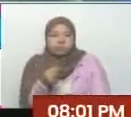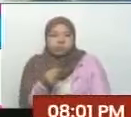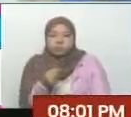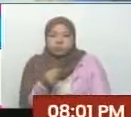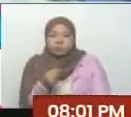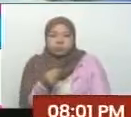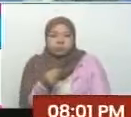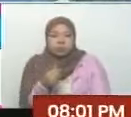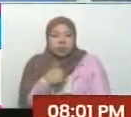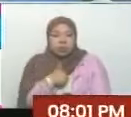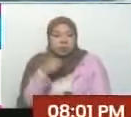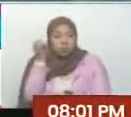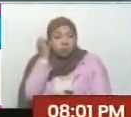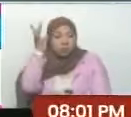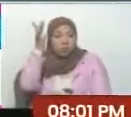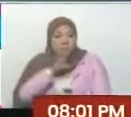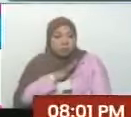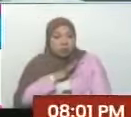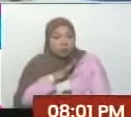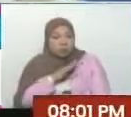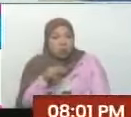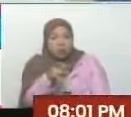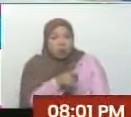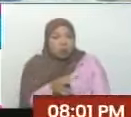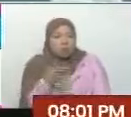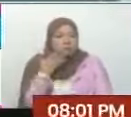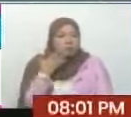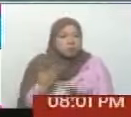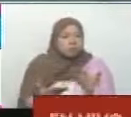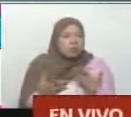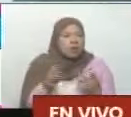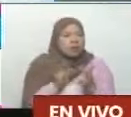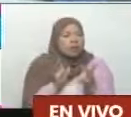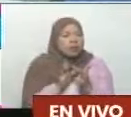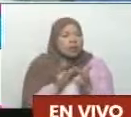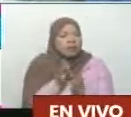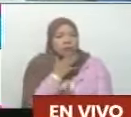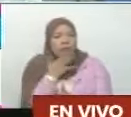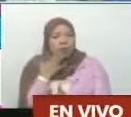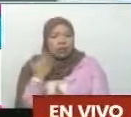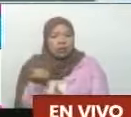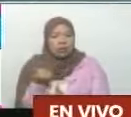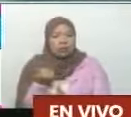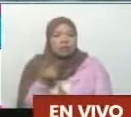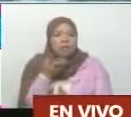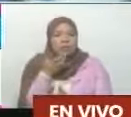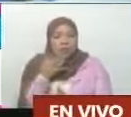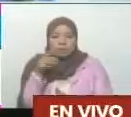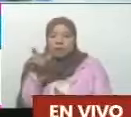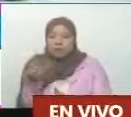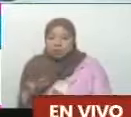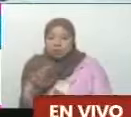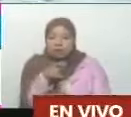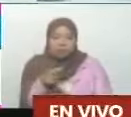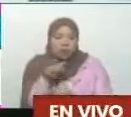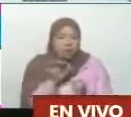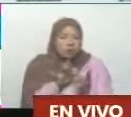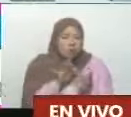Eso lo inventé yo, buscando romper la burocracia, la incomunicación, la indolencia.